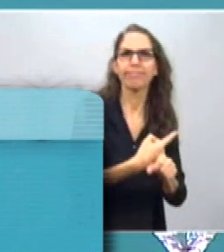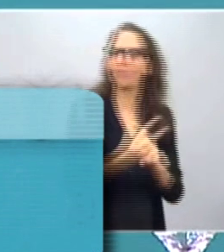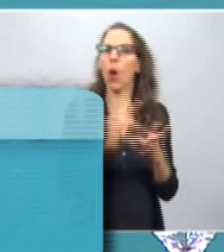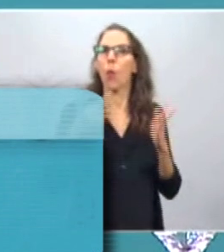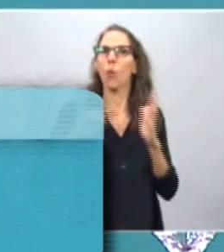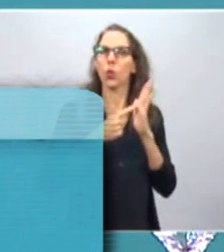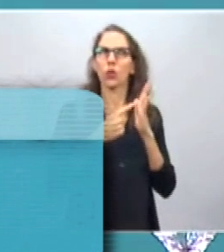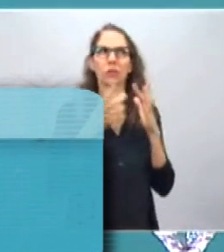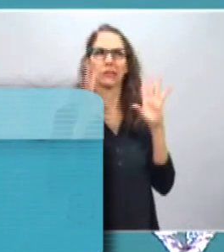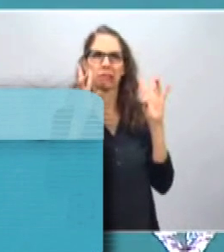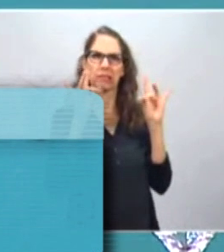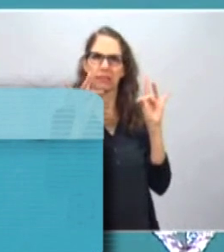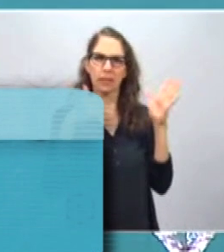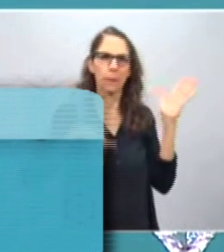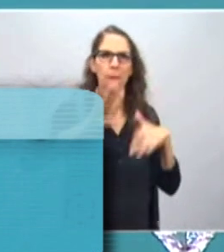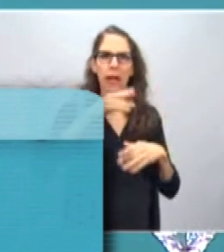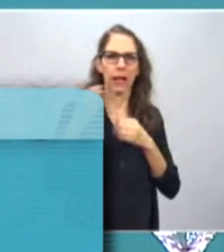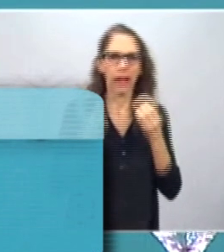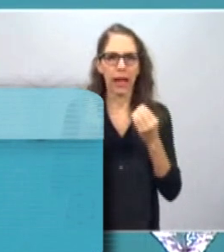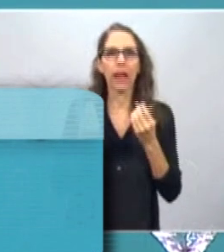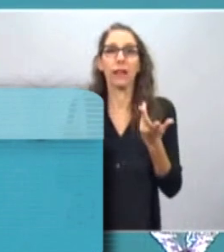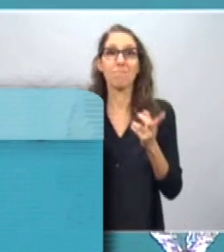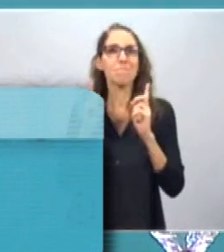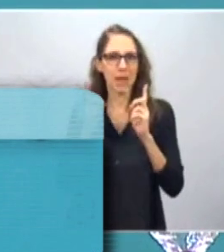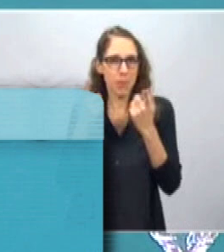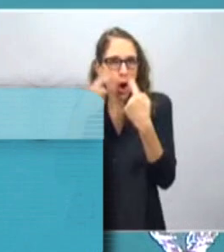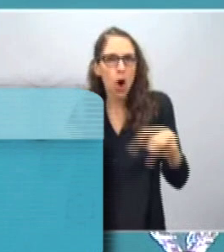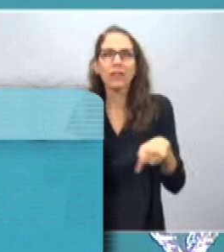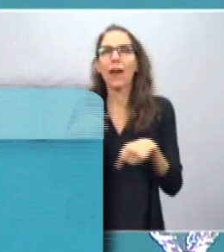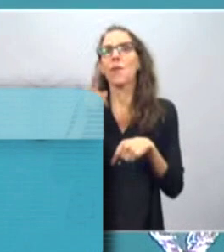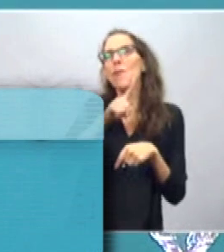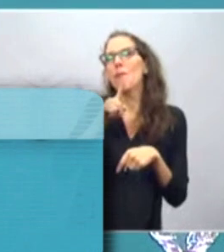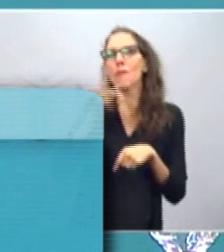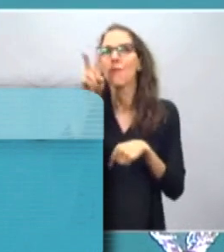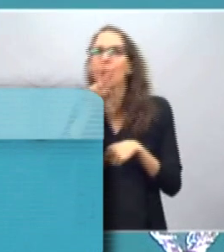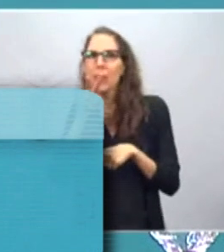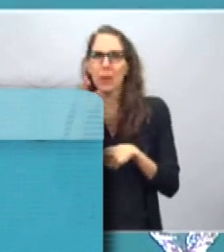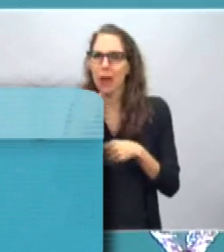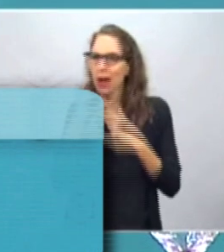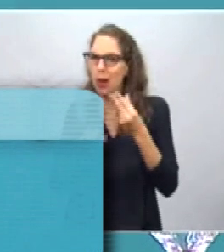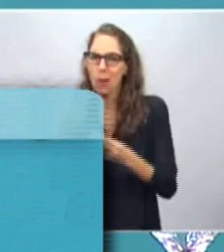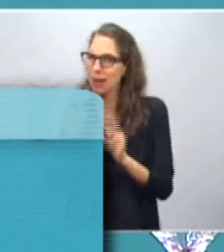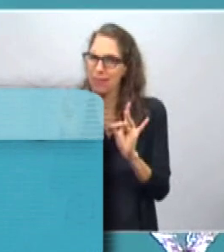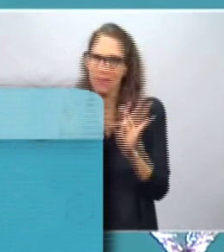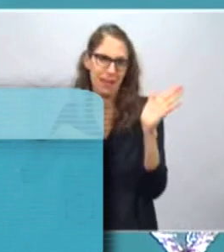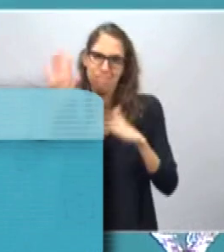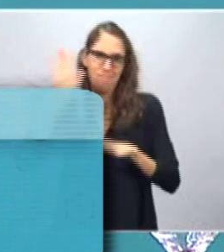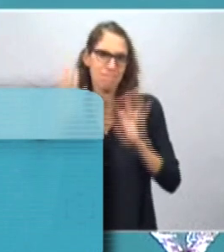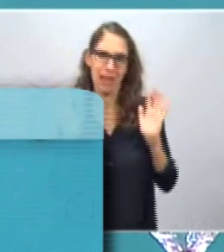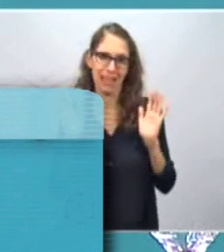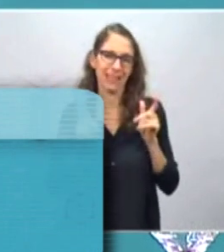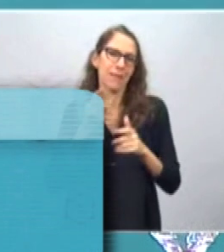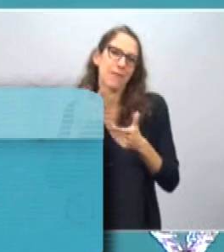de abastecer, de abordar, es precisamente el consumo de frutas, de verduras, por parte de las familias de